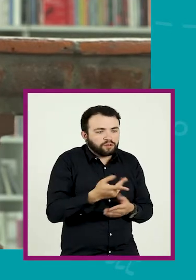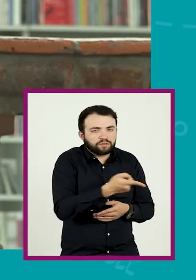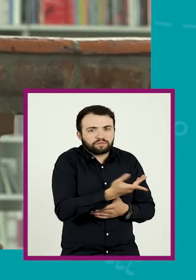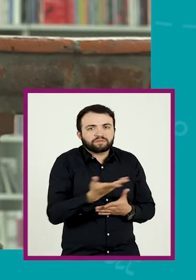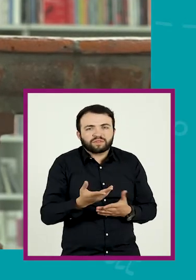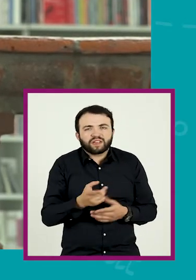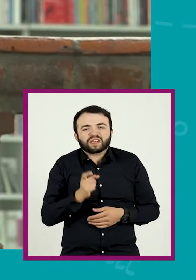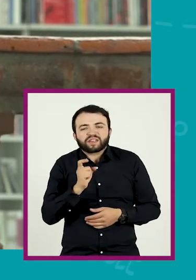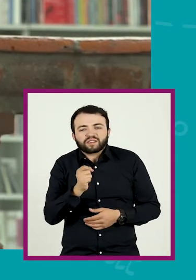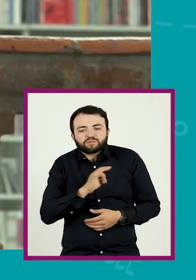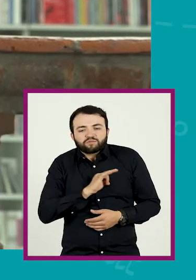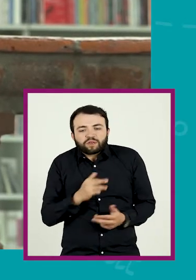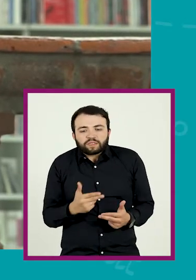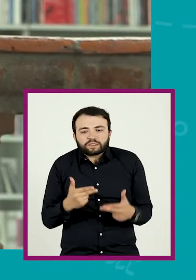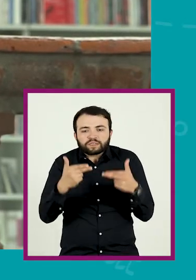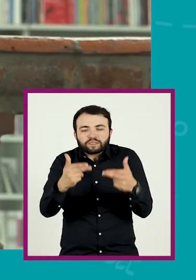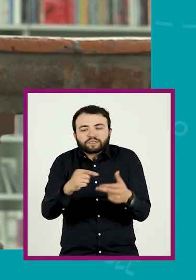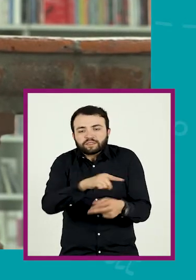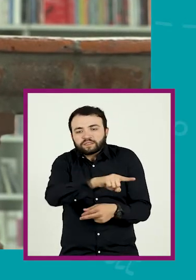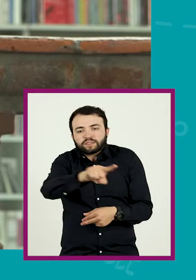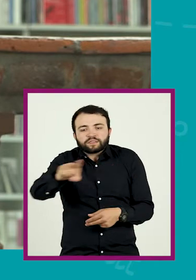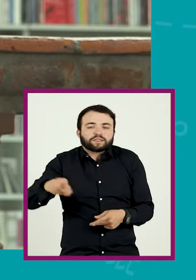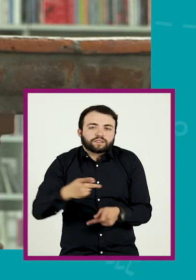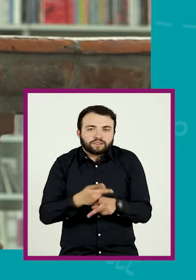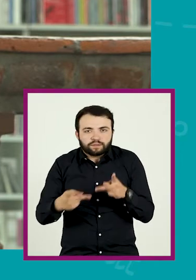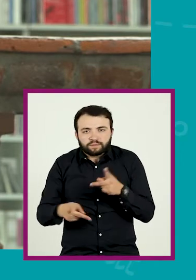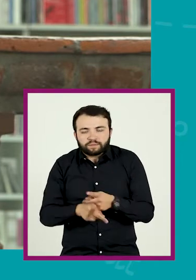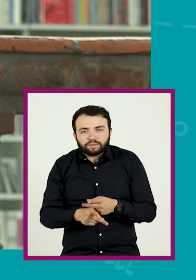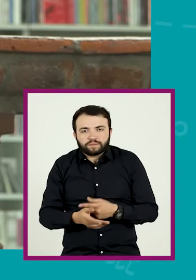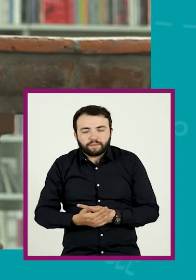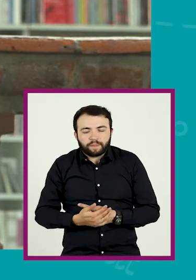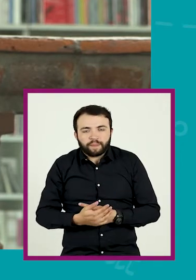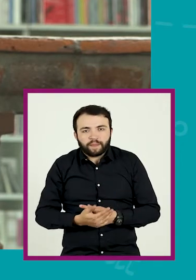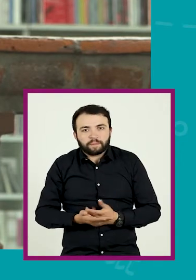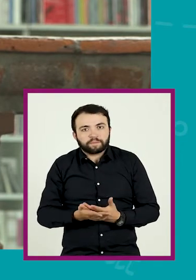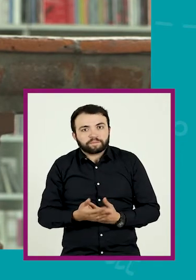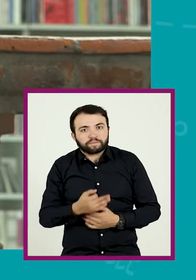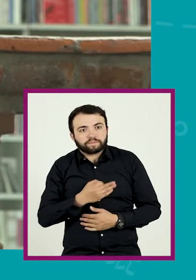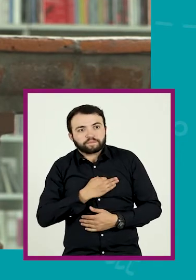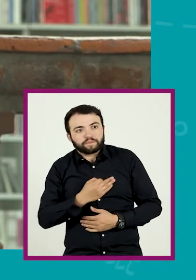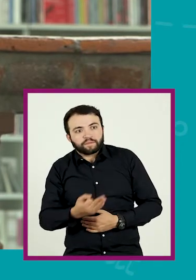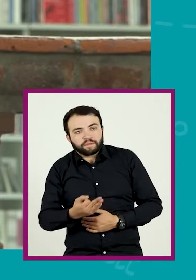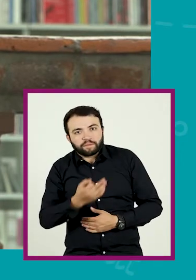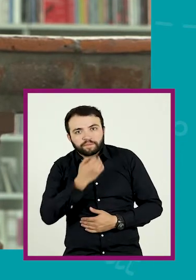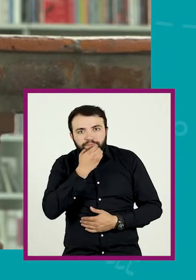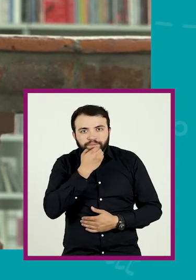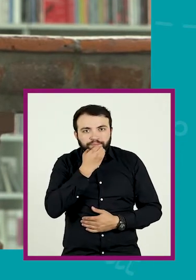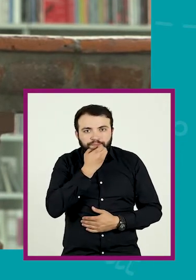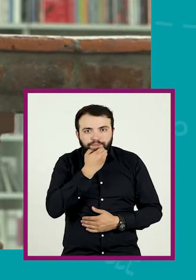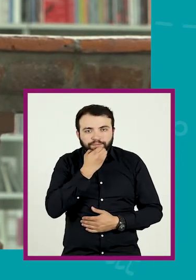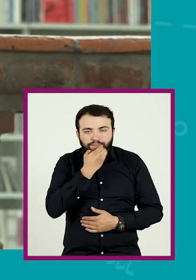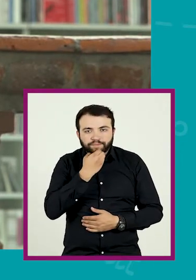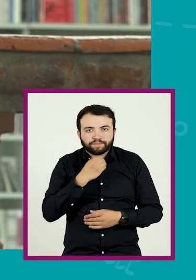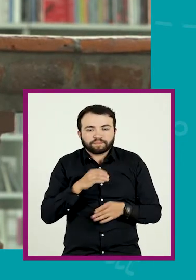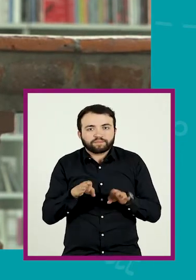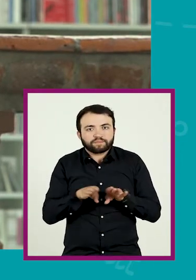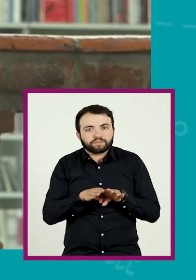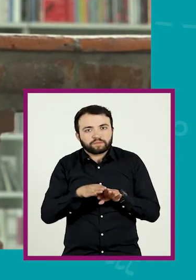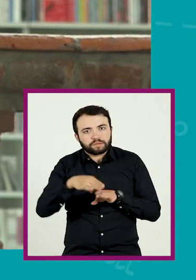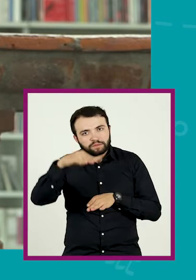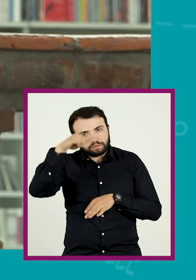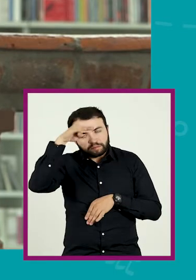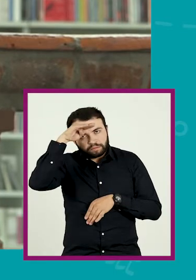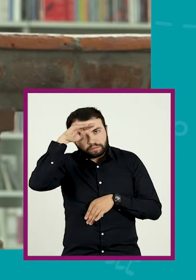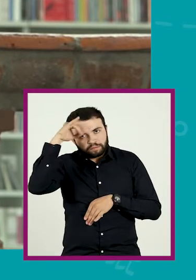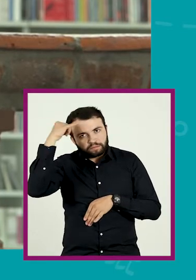principales aportaciones de esta idea kantiana de la paloma que no puede volar sin resistencia al aire, que requiere de la resistencia